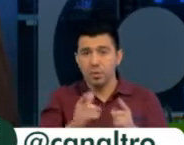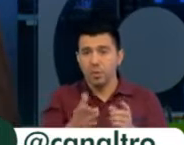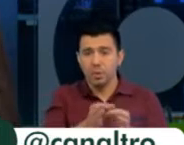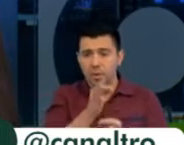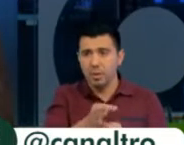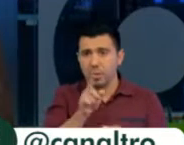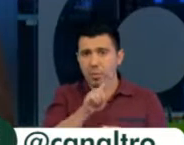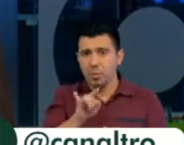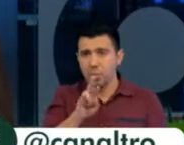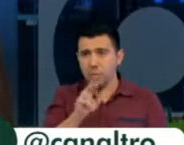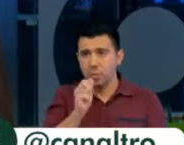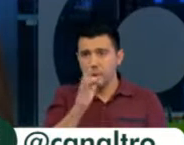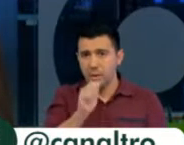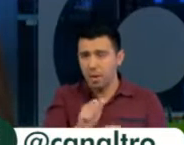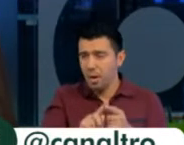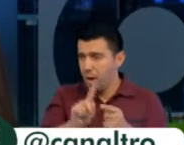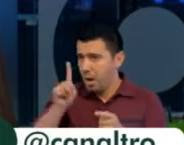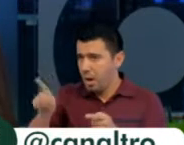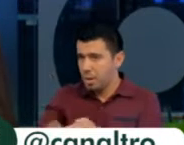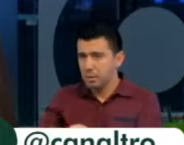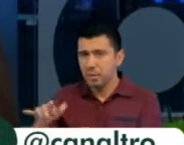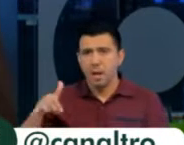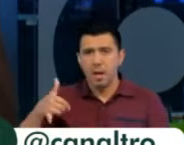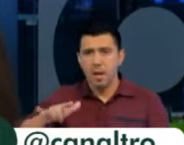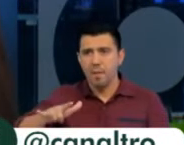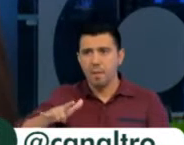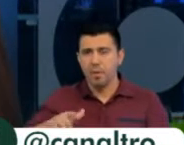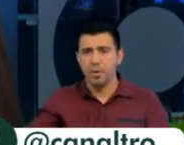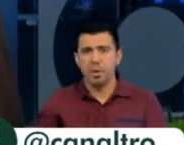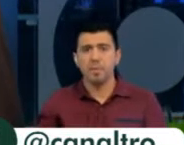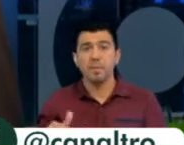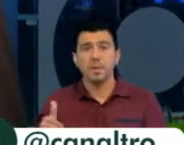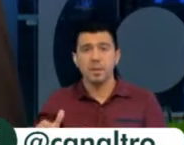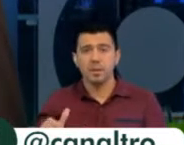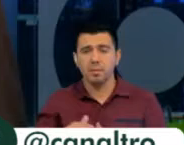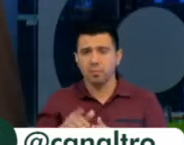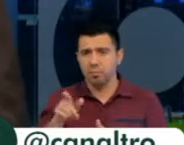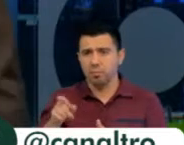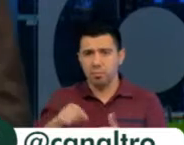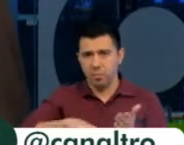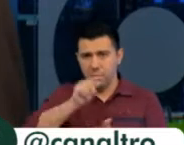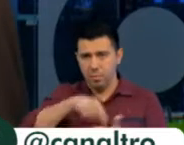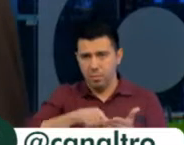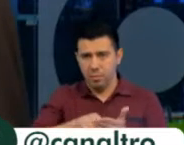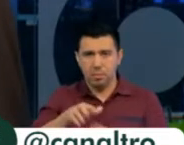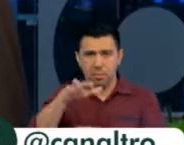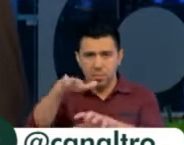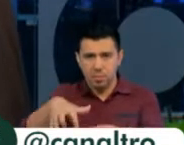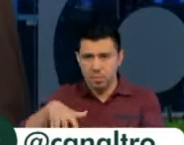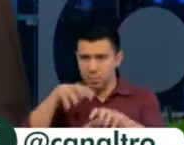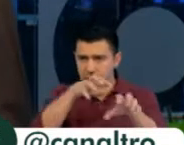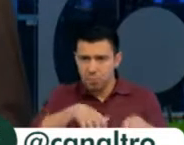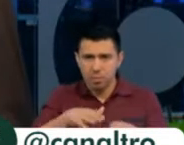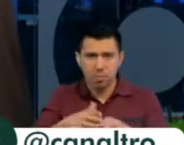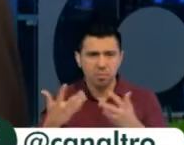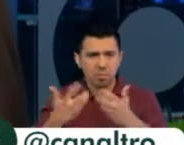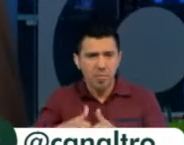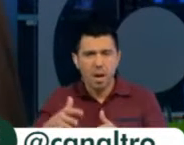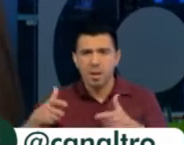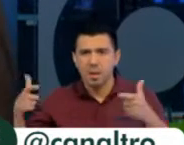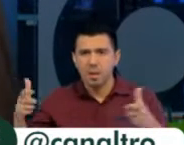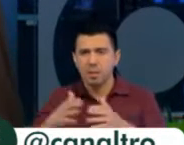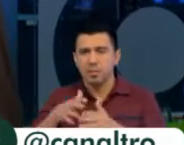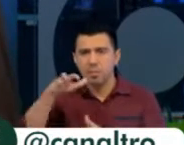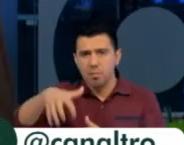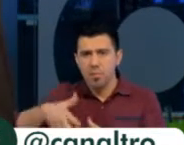California. Hay problemas porque la contratación que se tiene que dar con maquinaria pesada y con personal de la zona y con volquetas